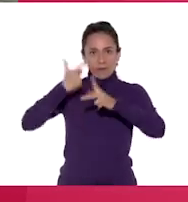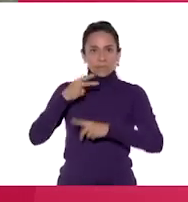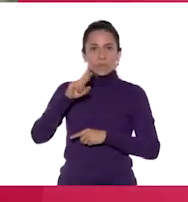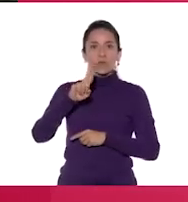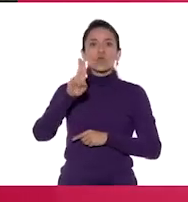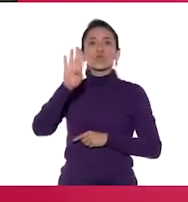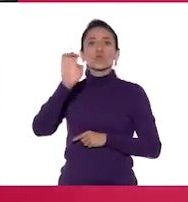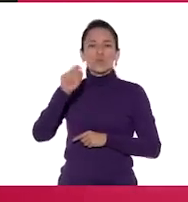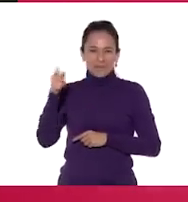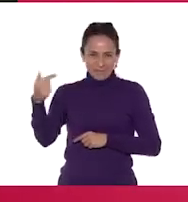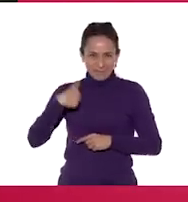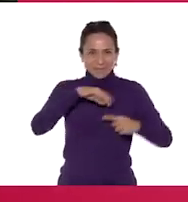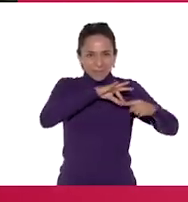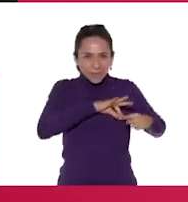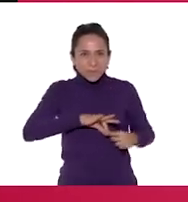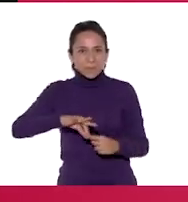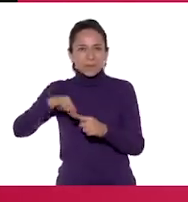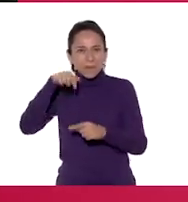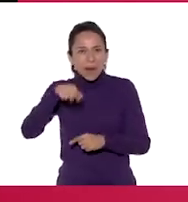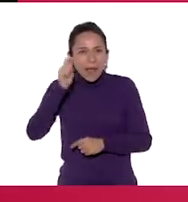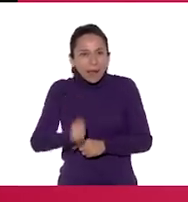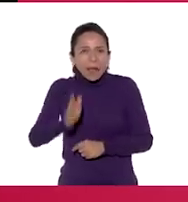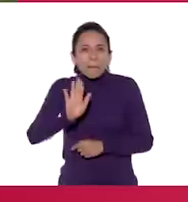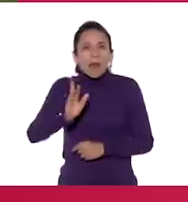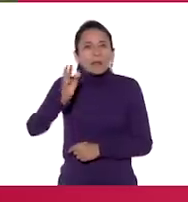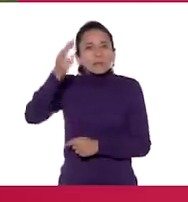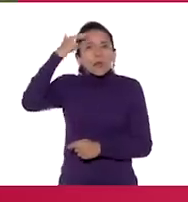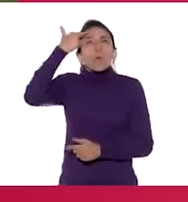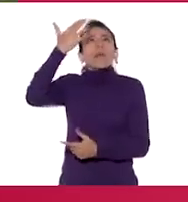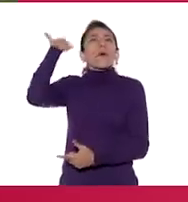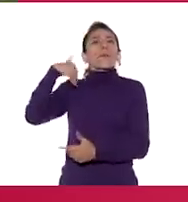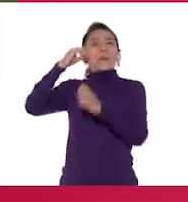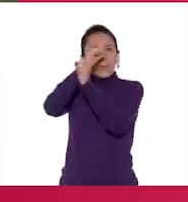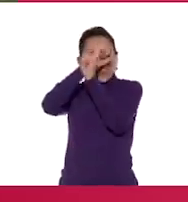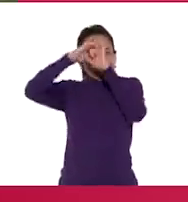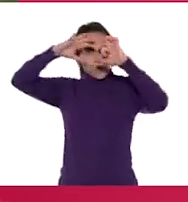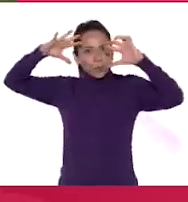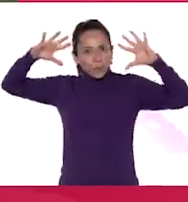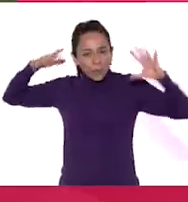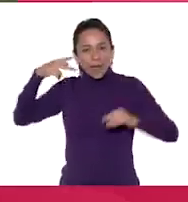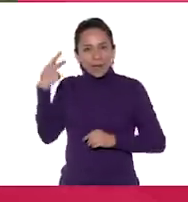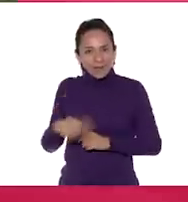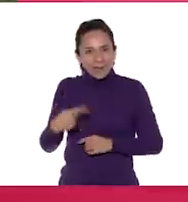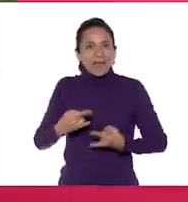hacia el pasado y nos ayuda a imaginar la prehistoria de este paisaje.